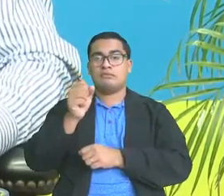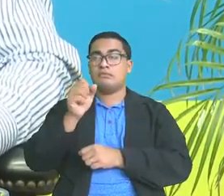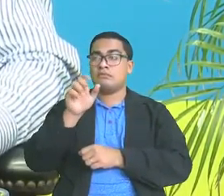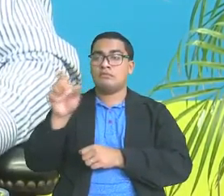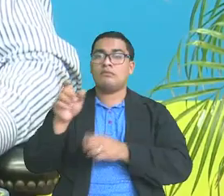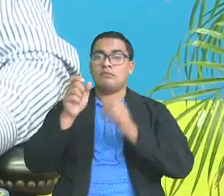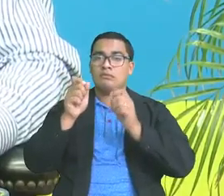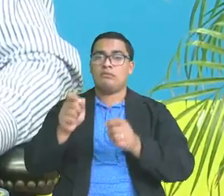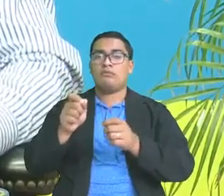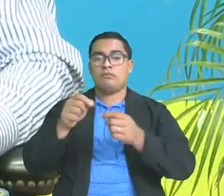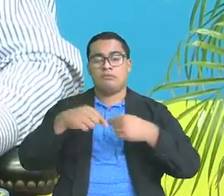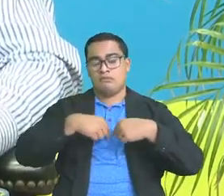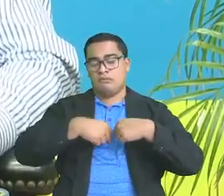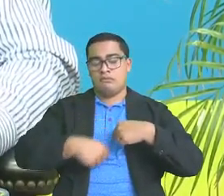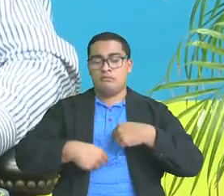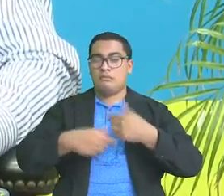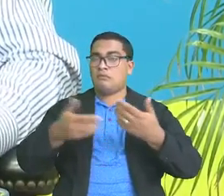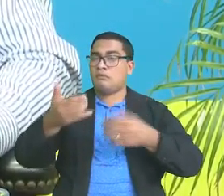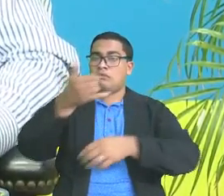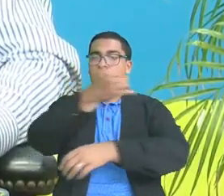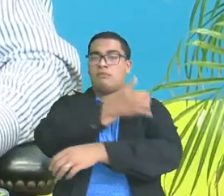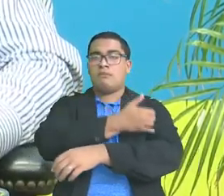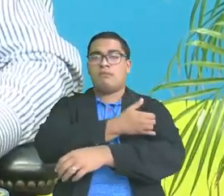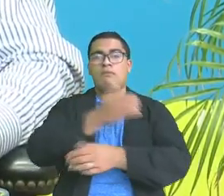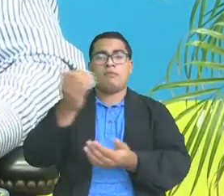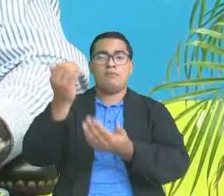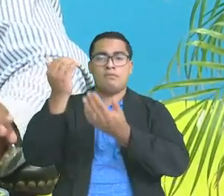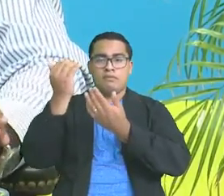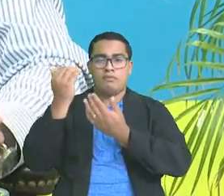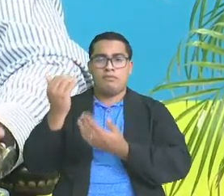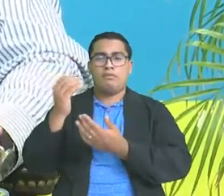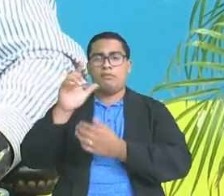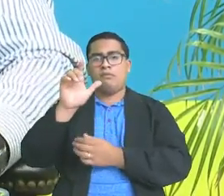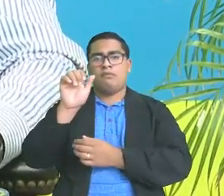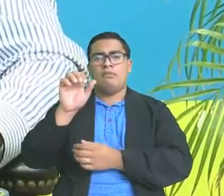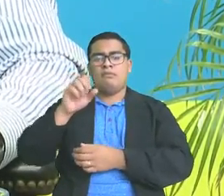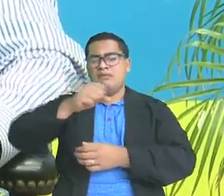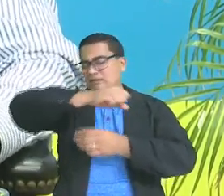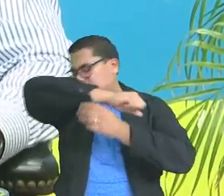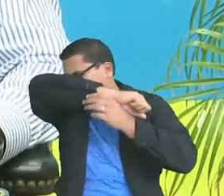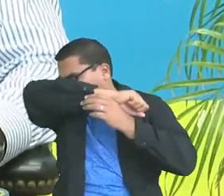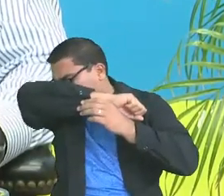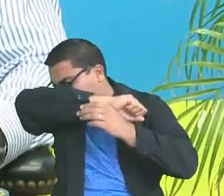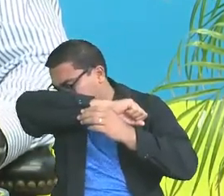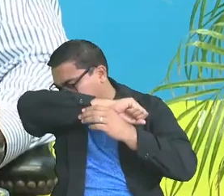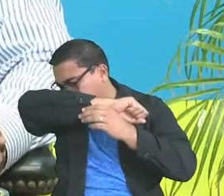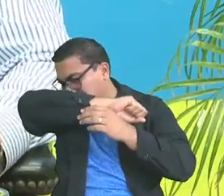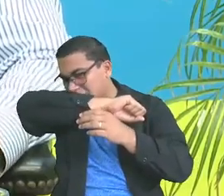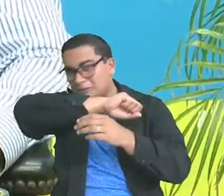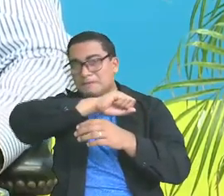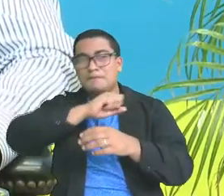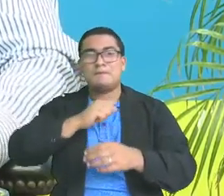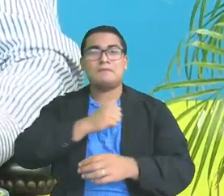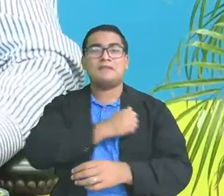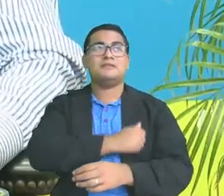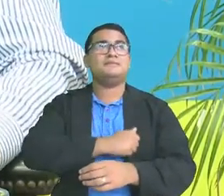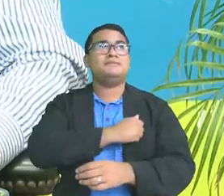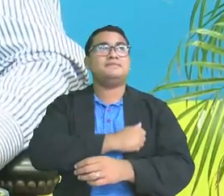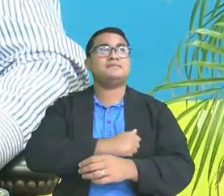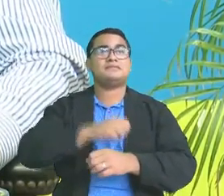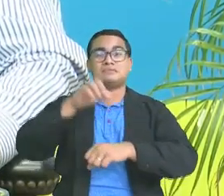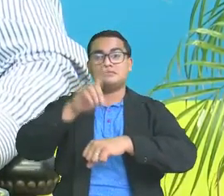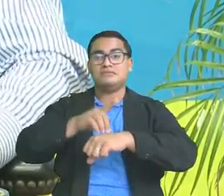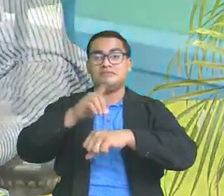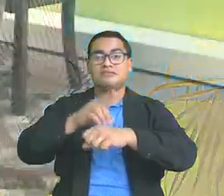pediatra de mínima invasión del Hospital Manuel de Jesús Rivera, mejor conocido como la mascota. El doctor nos refería en la